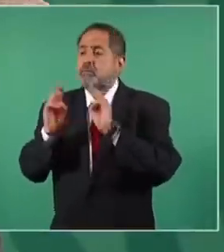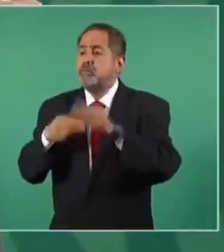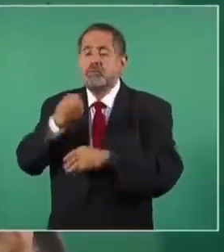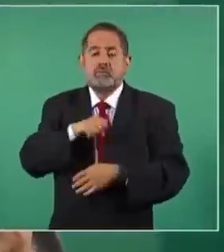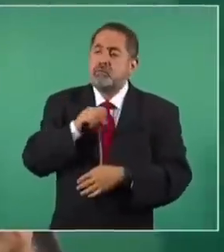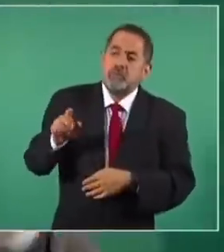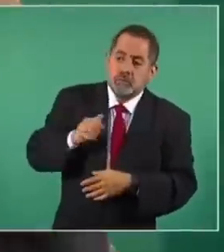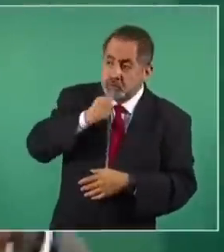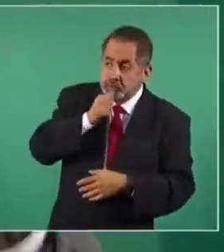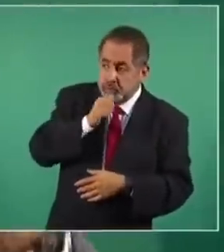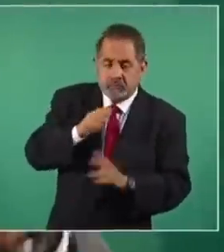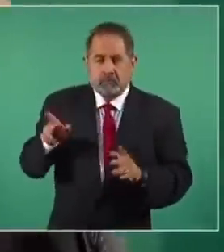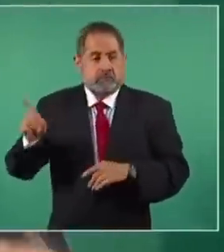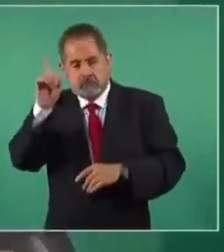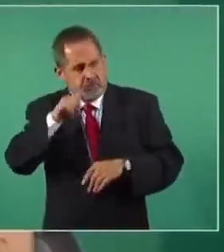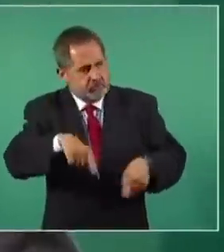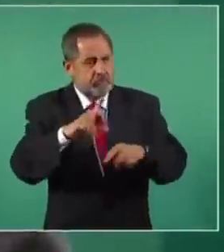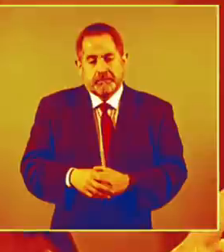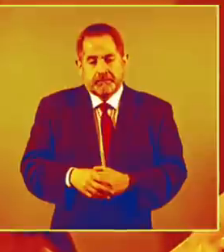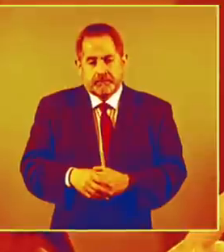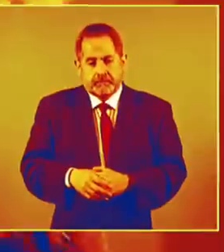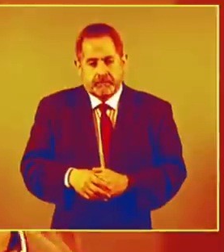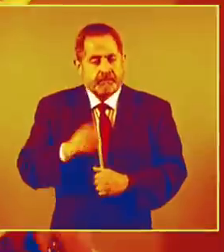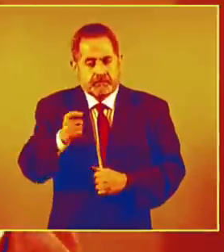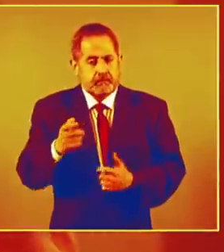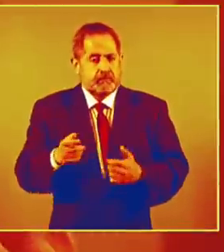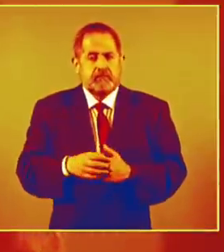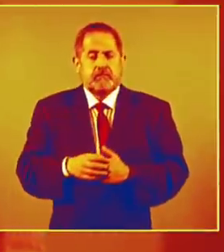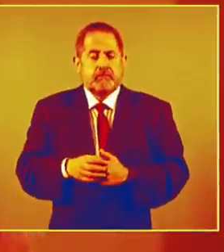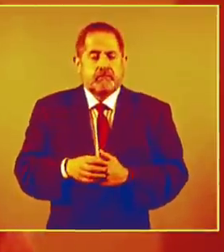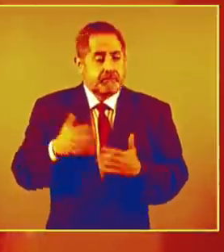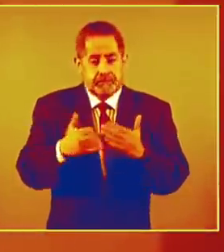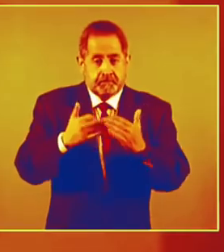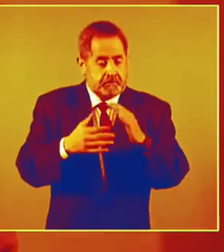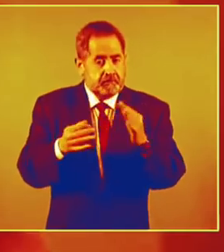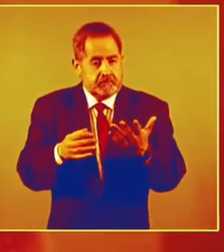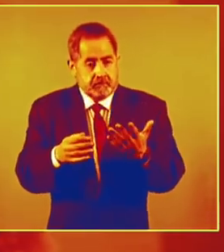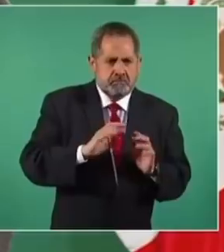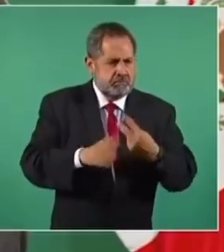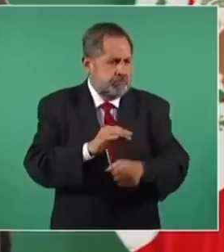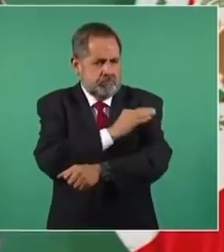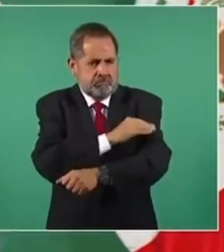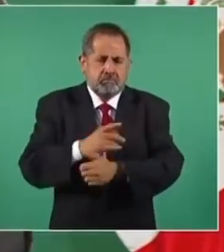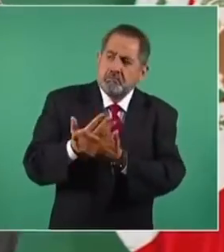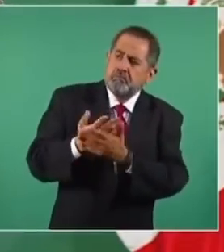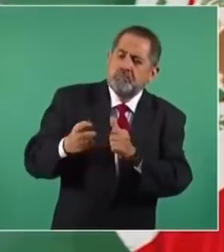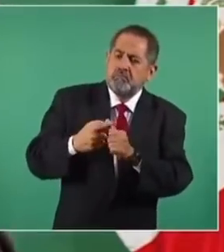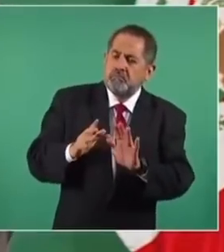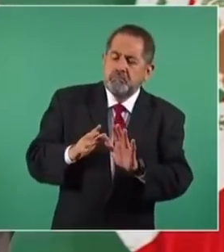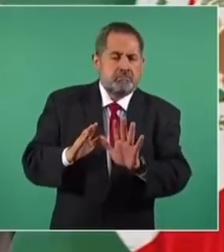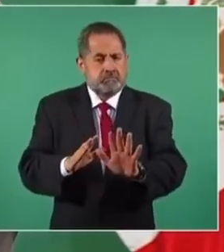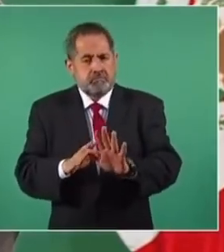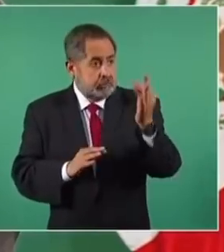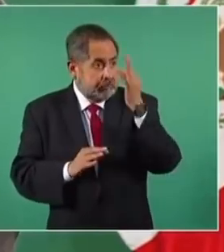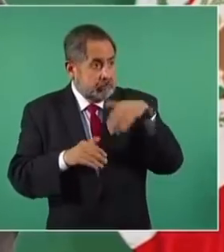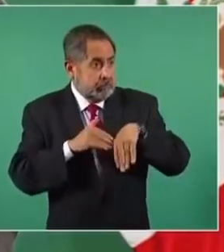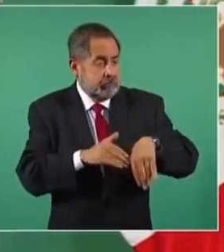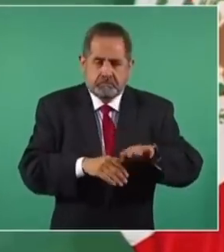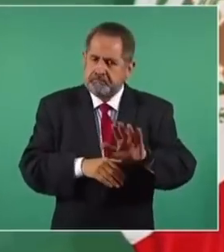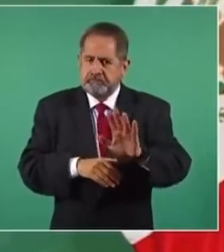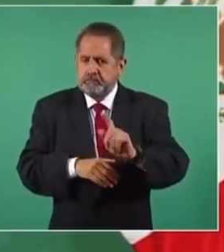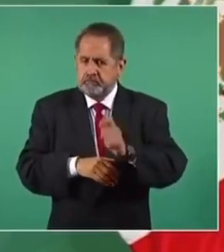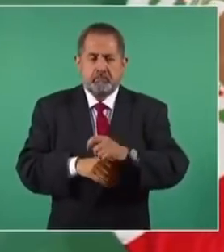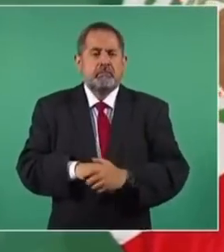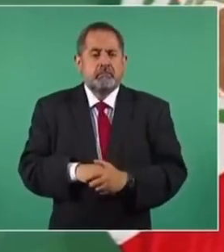Salud no lo está recomendando. Si hace falta, lo vamos a hacer, pero no hay que dejarnos manipular. O